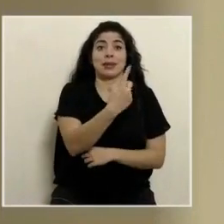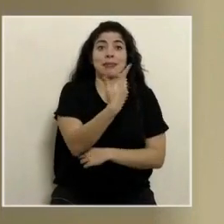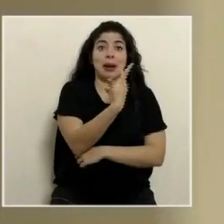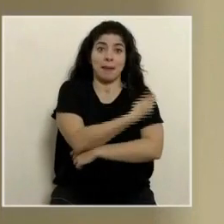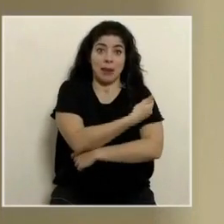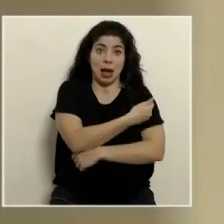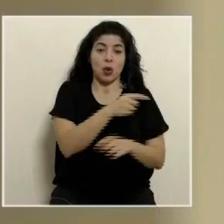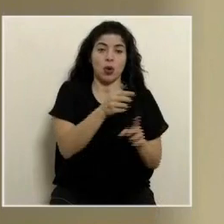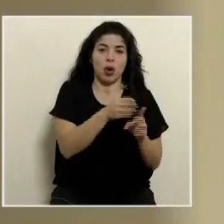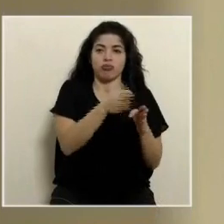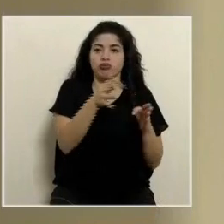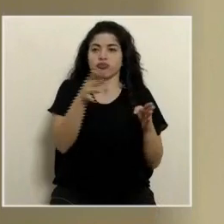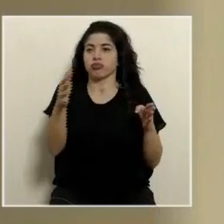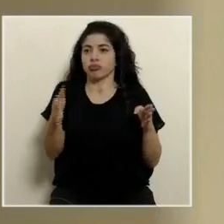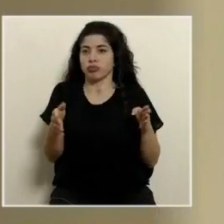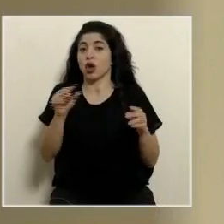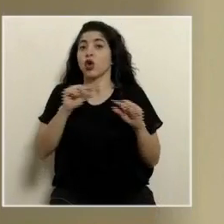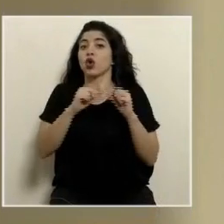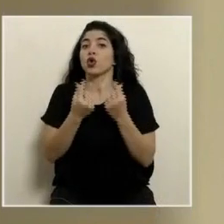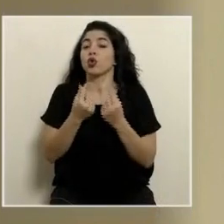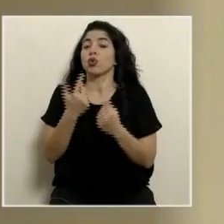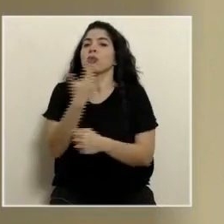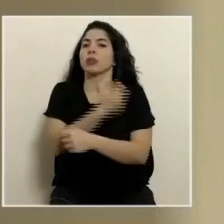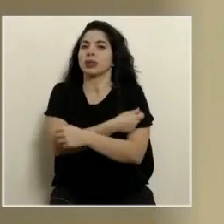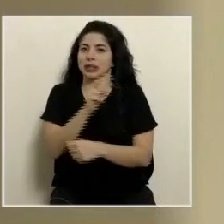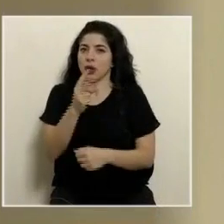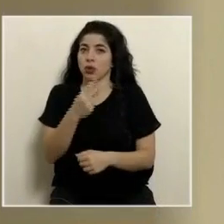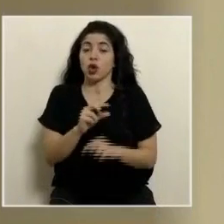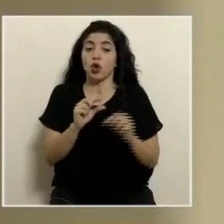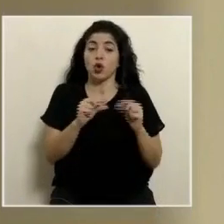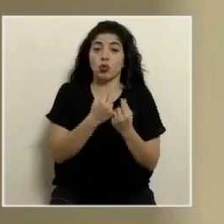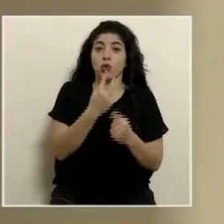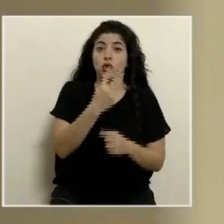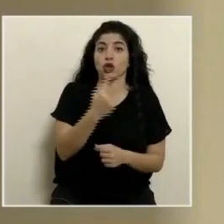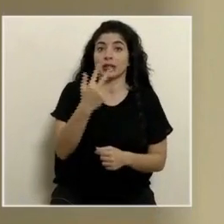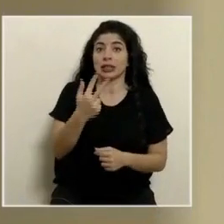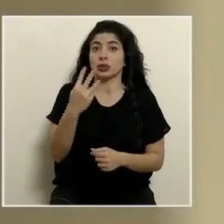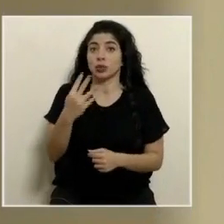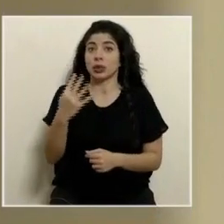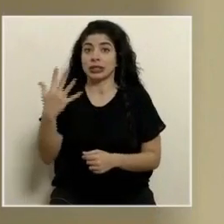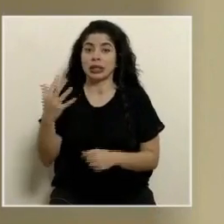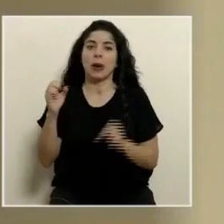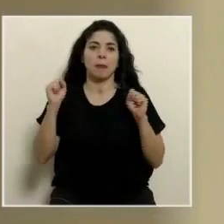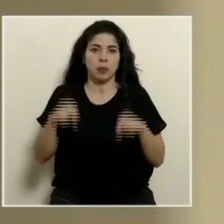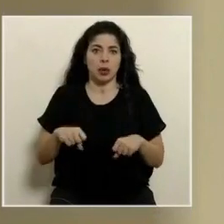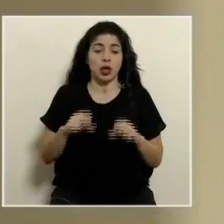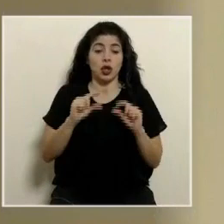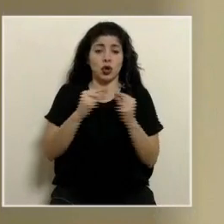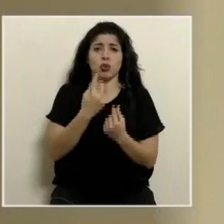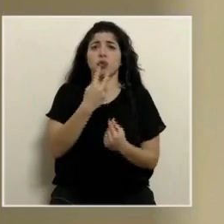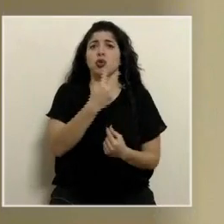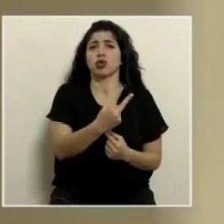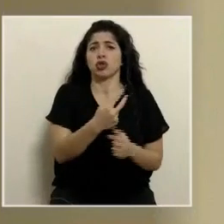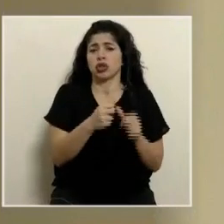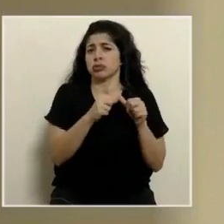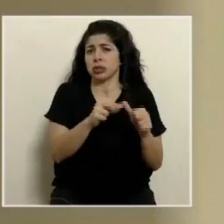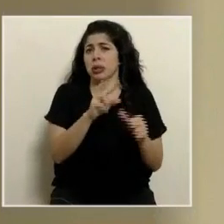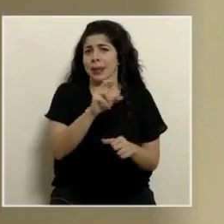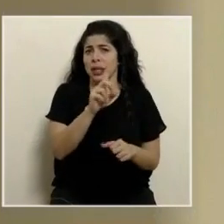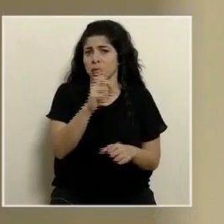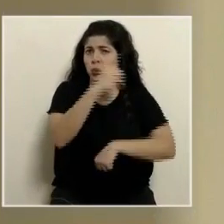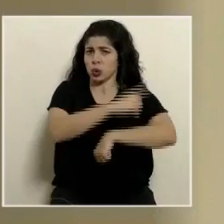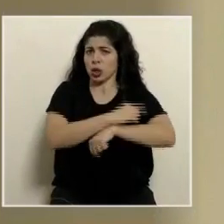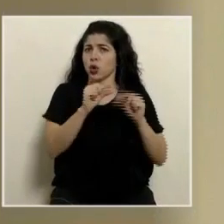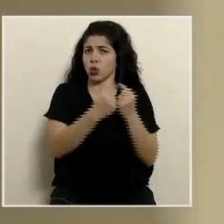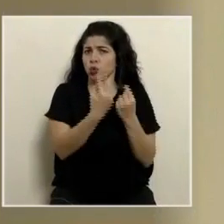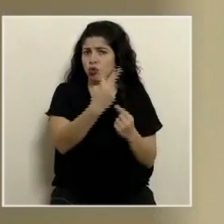otra. En el caso de los grupos 3, 4 y 5, el grupo 2 avanzará siempre manteniendo lo estipulado ya de las 21 días de